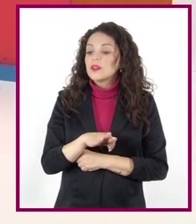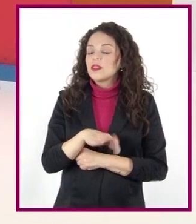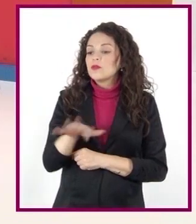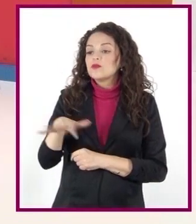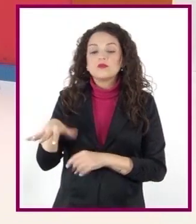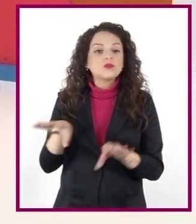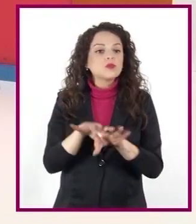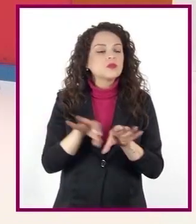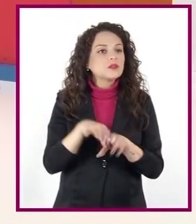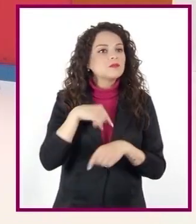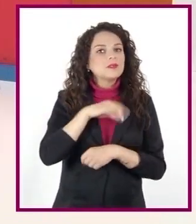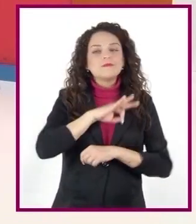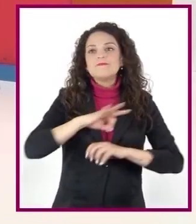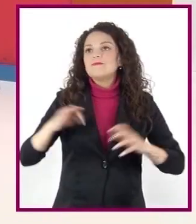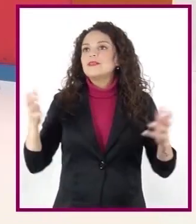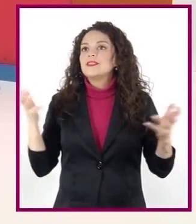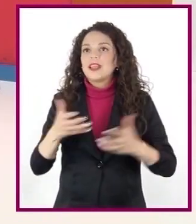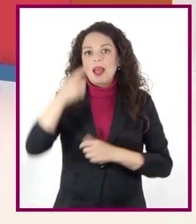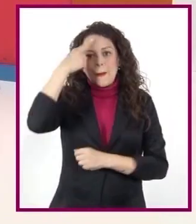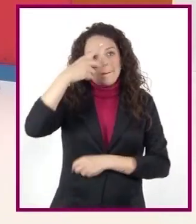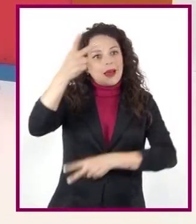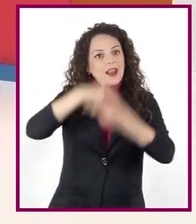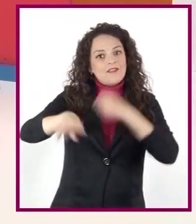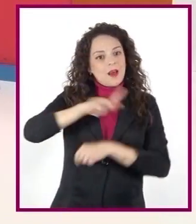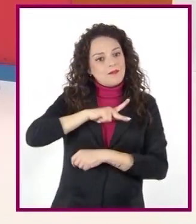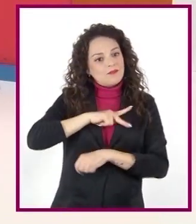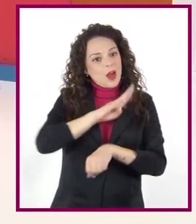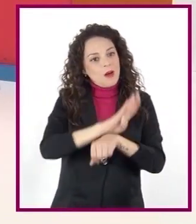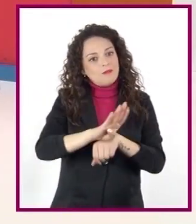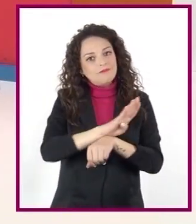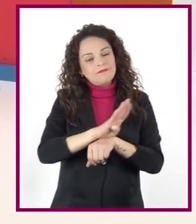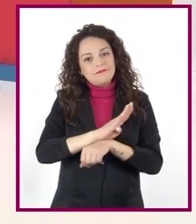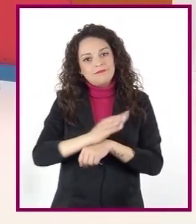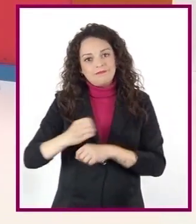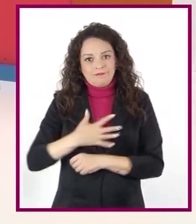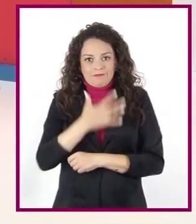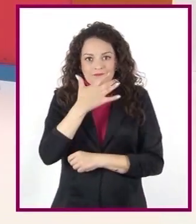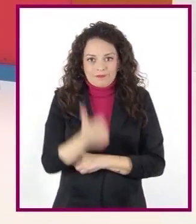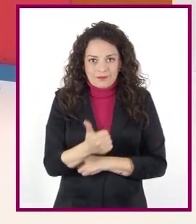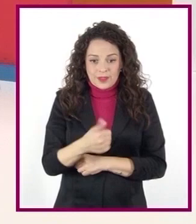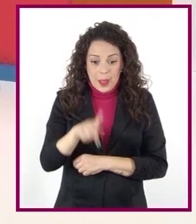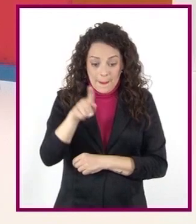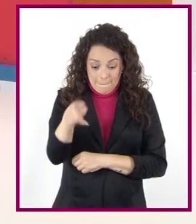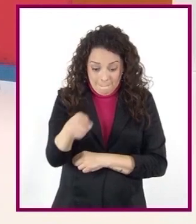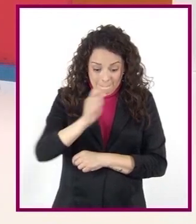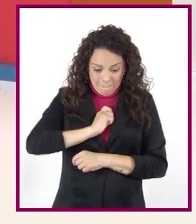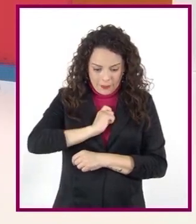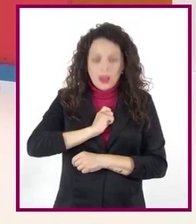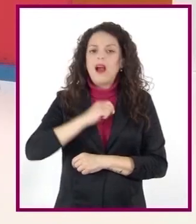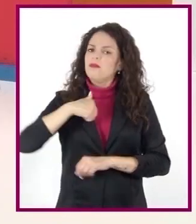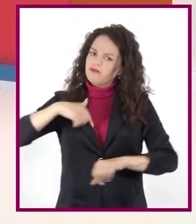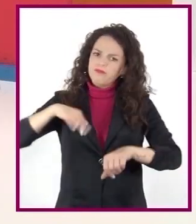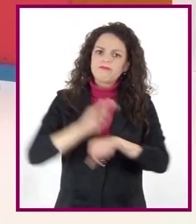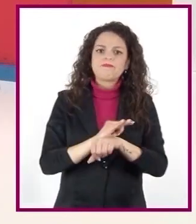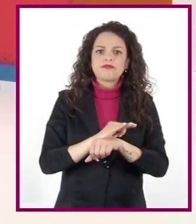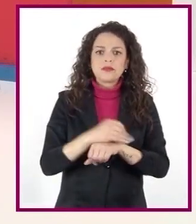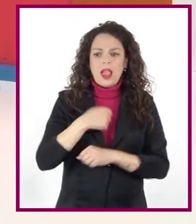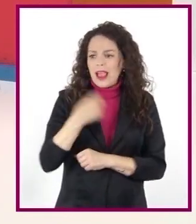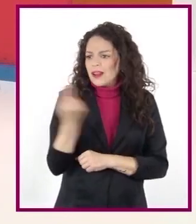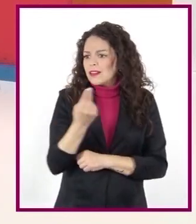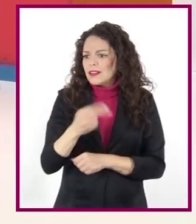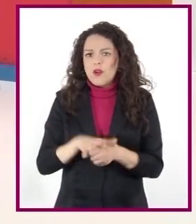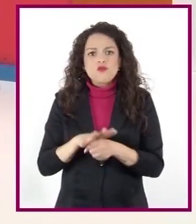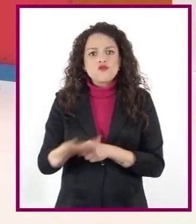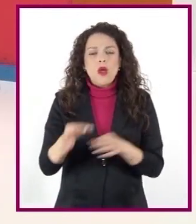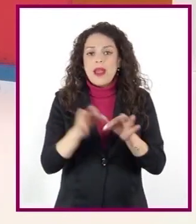con aquello que derive en su bienestar, defender su identidad, la satisfacción de sus necesidades primarias y